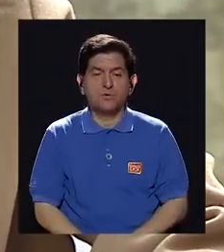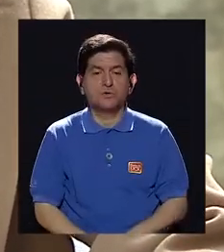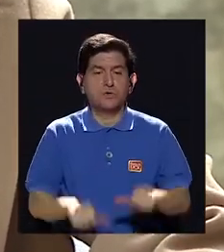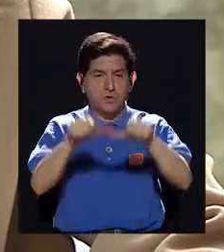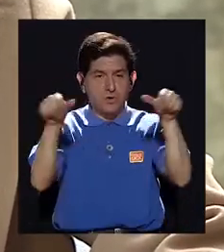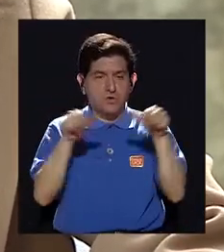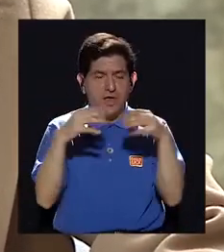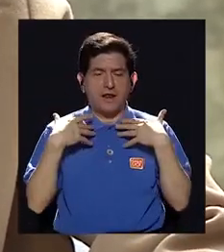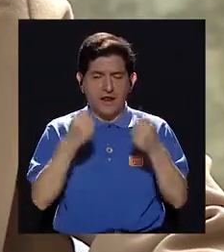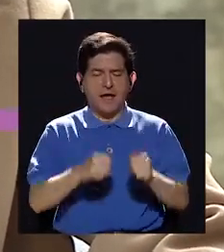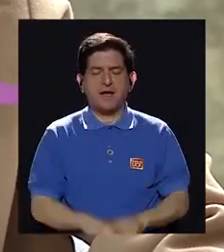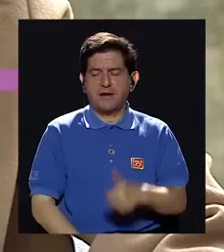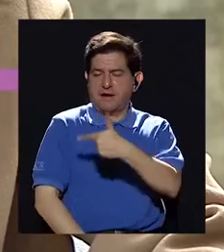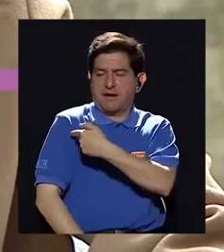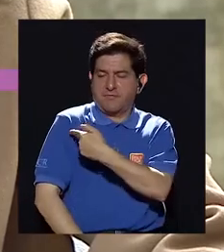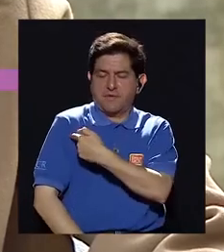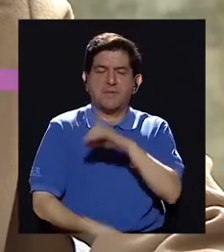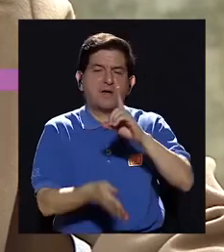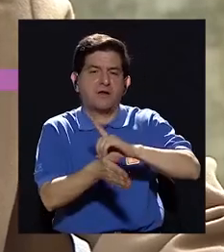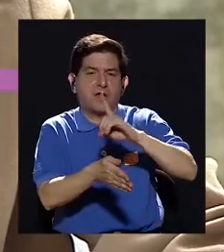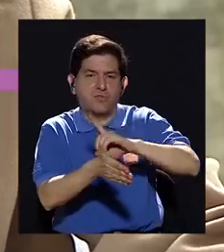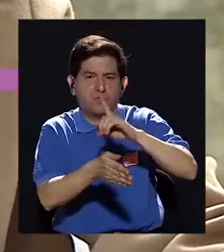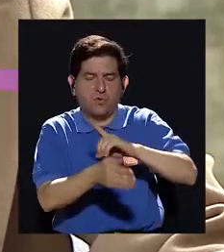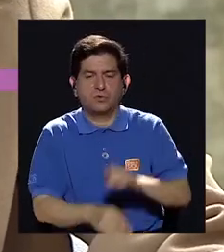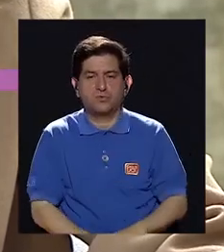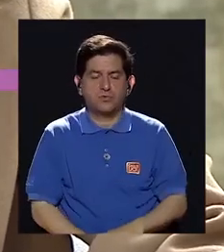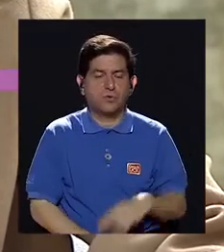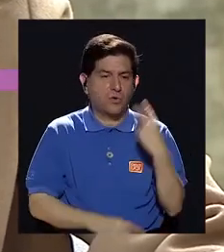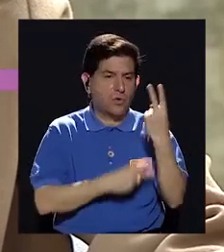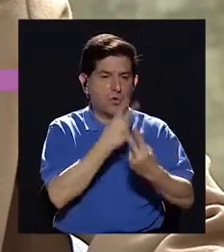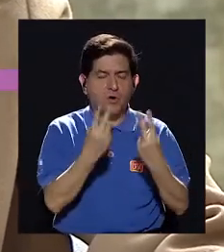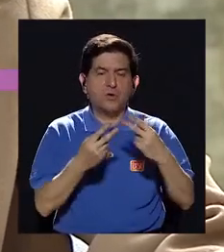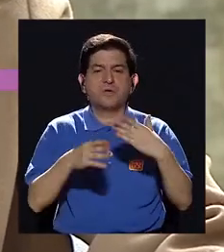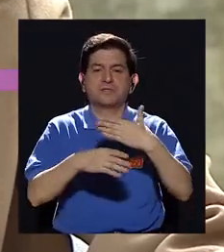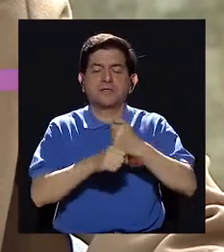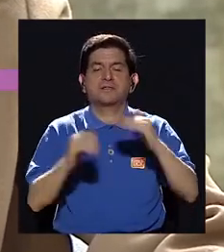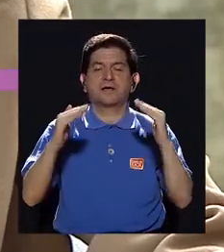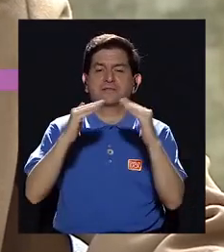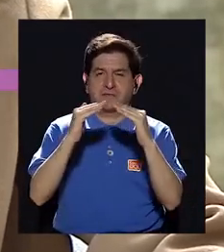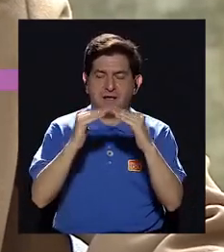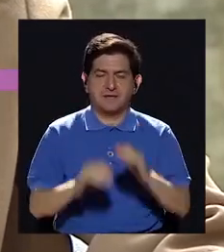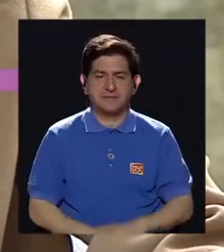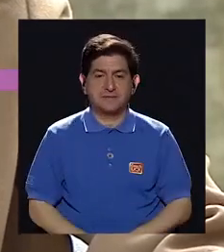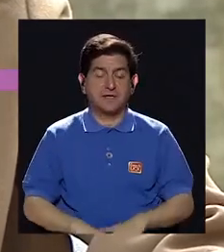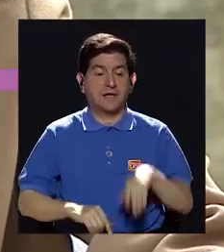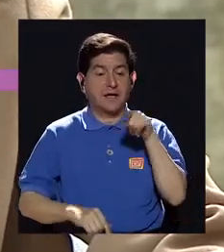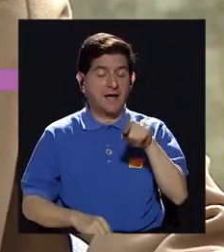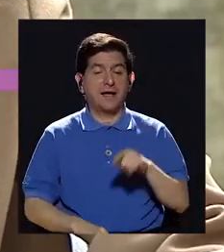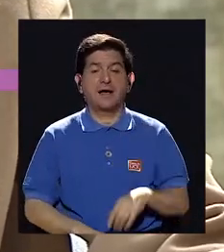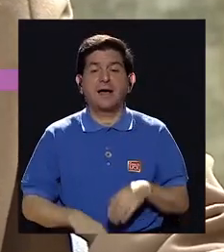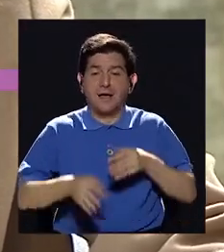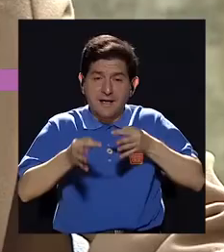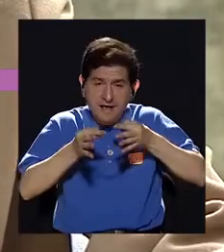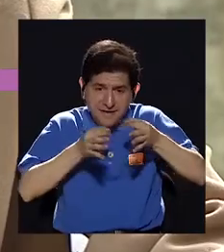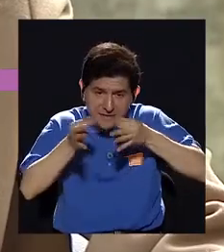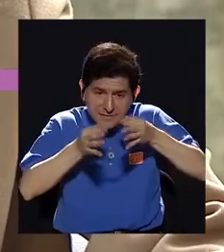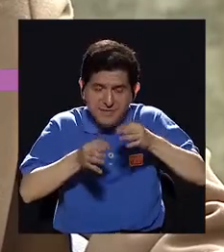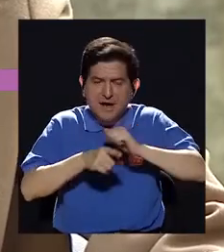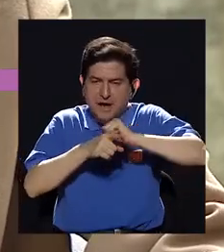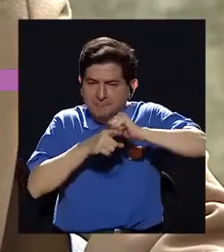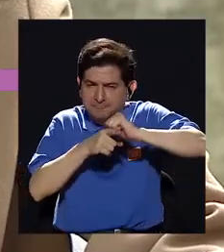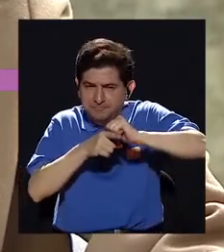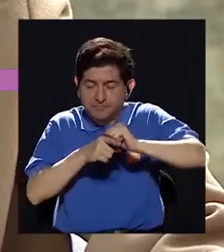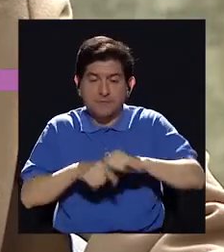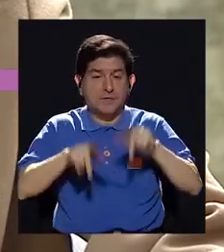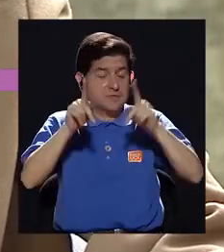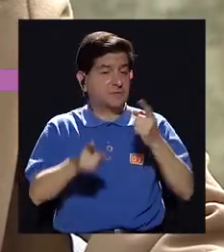personal de salud, la enfermera, el médico, las visitas que se puedan hacer al hogar para poderle dar entrenamiento,